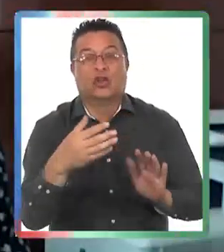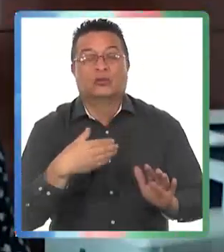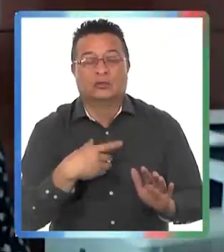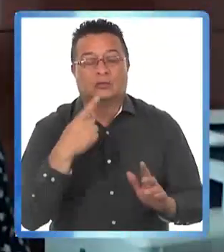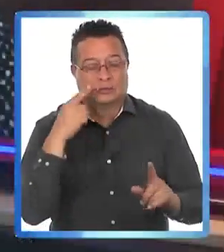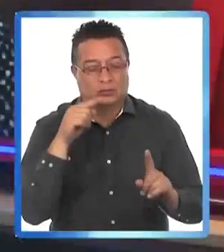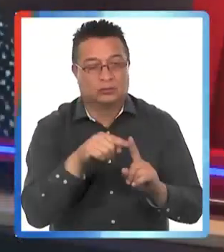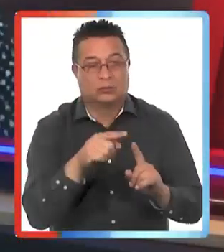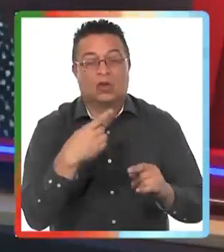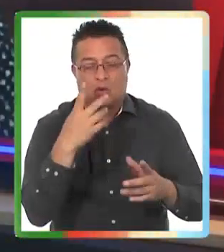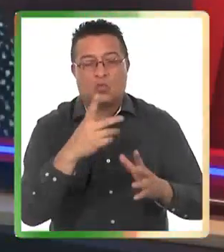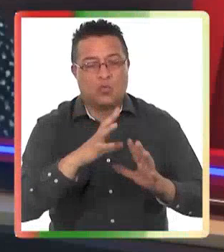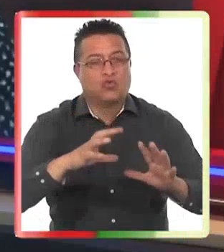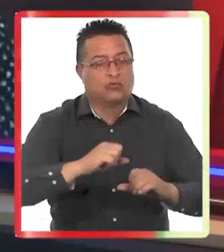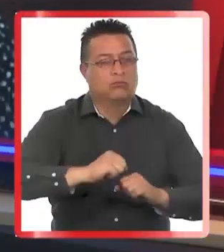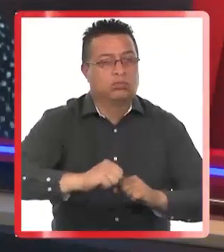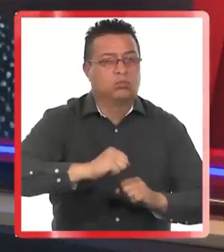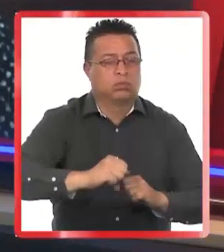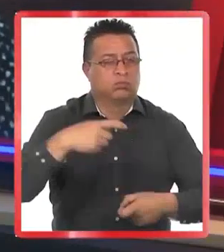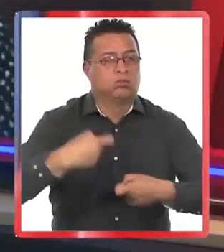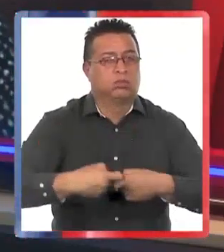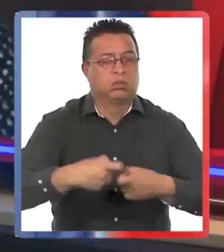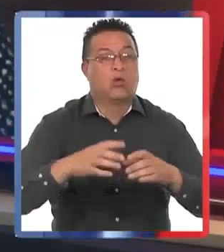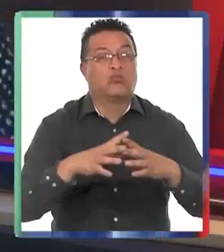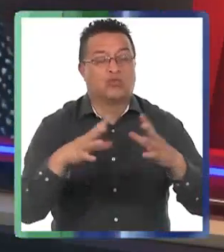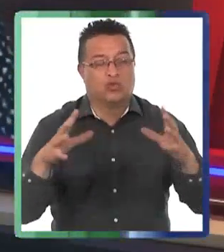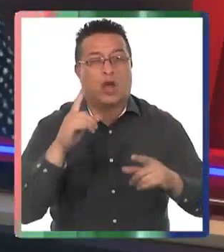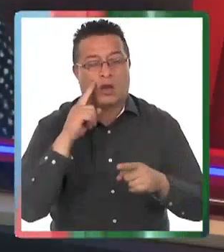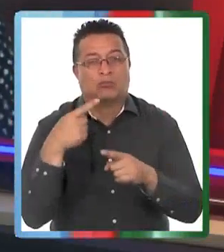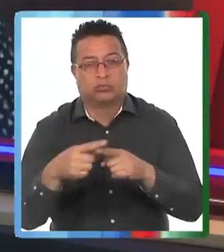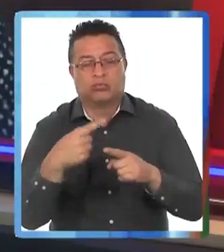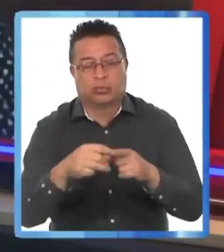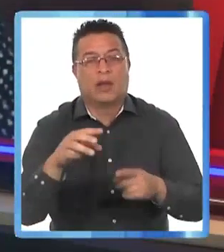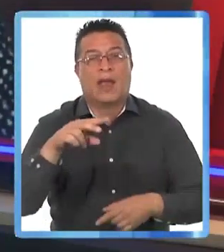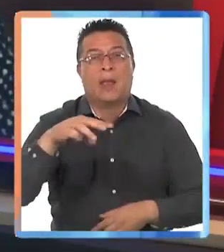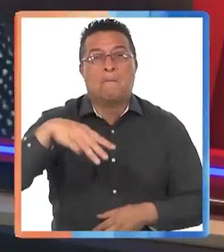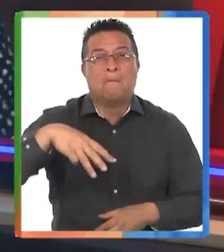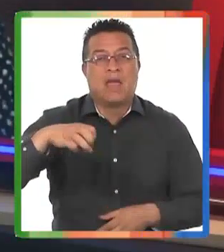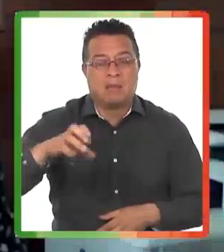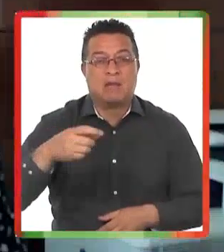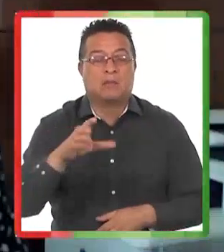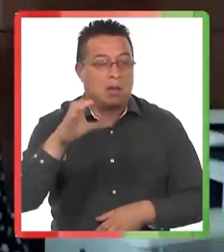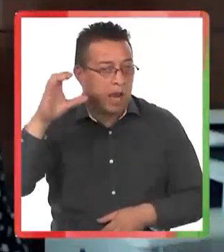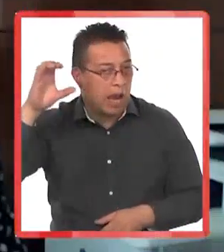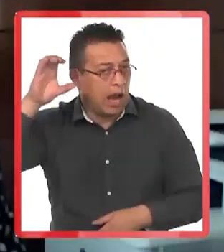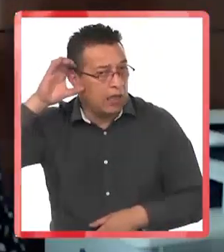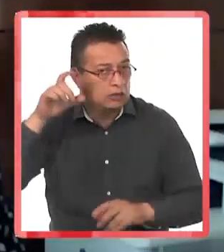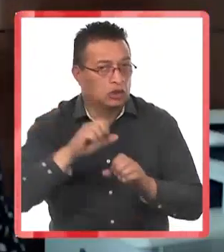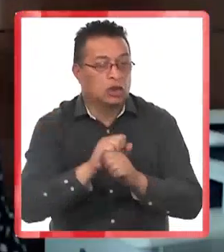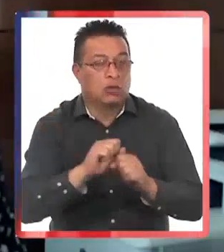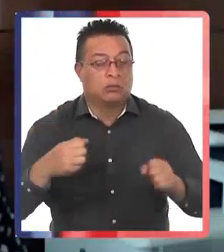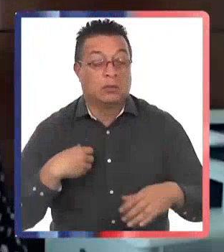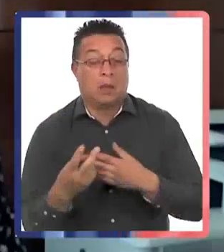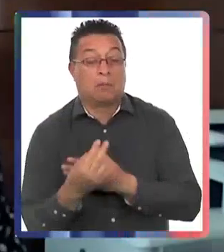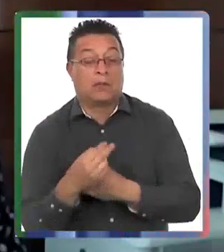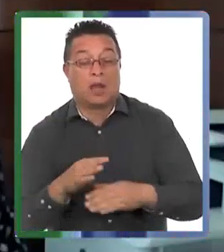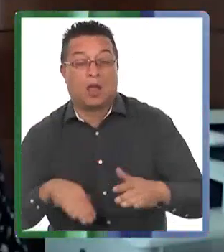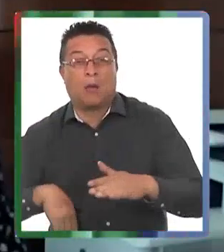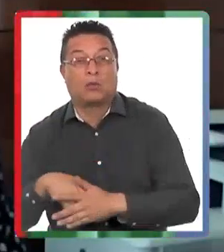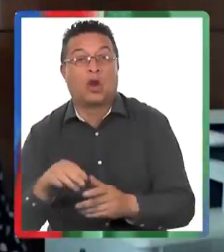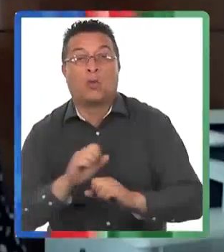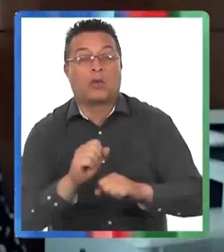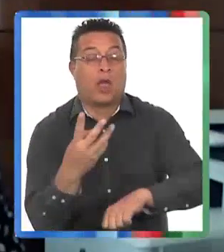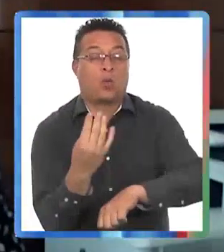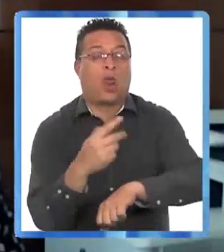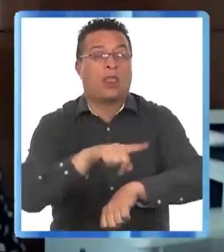en el principio hubo mucha oposición, incluso se hicieron hasta un montón de memes, ¿no?, que decían que Alexis Sánchez no iba a poder tirar el penal en el último minuto